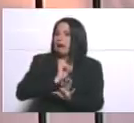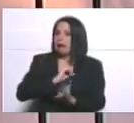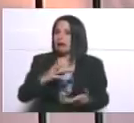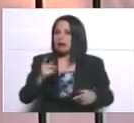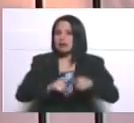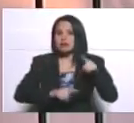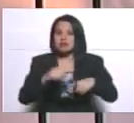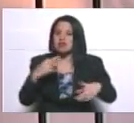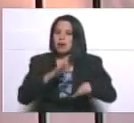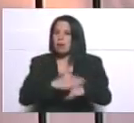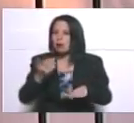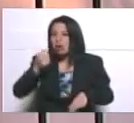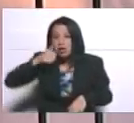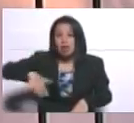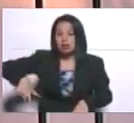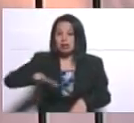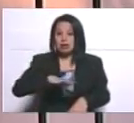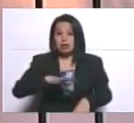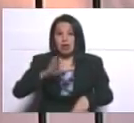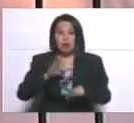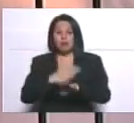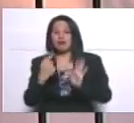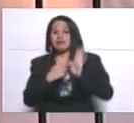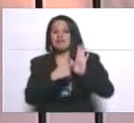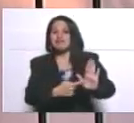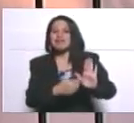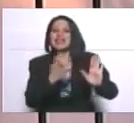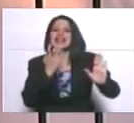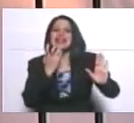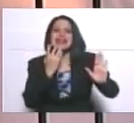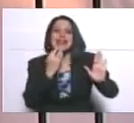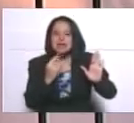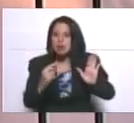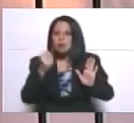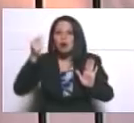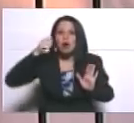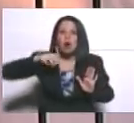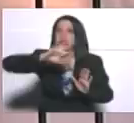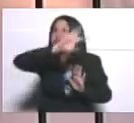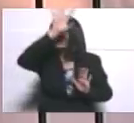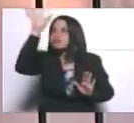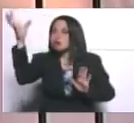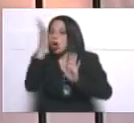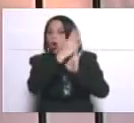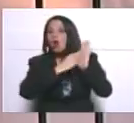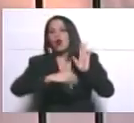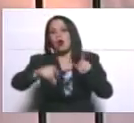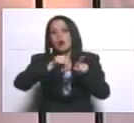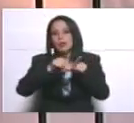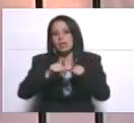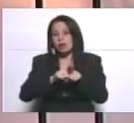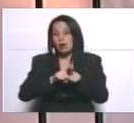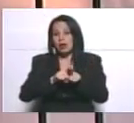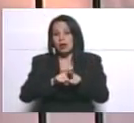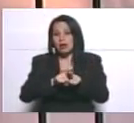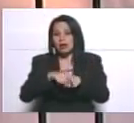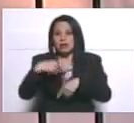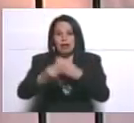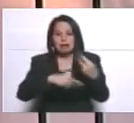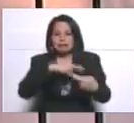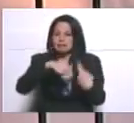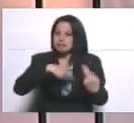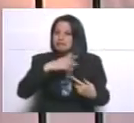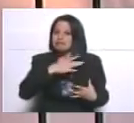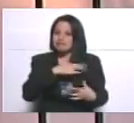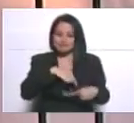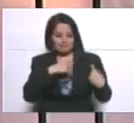imperio le tiene temor sobre todo al ejemplo que es, debemos decirlo con mucha humildad, pero también con una gran sinceridad y conscientes